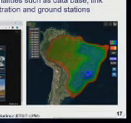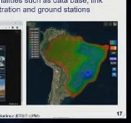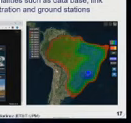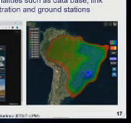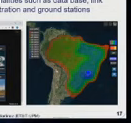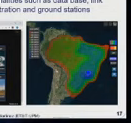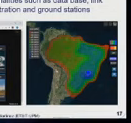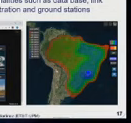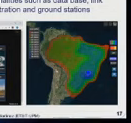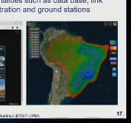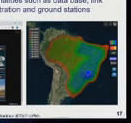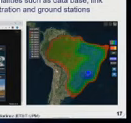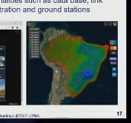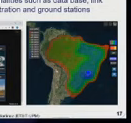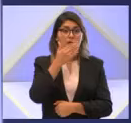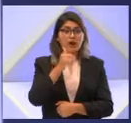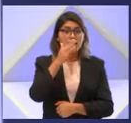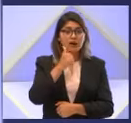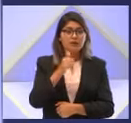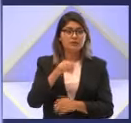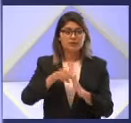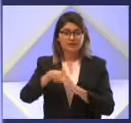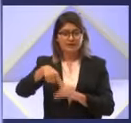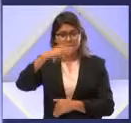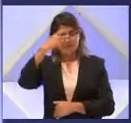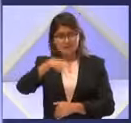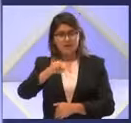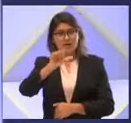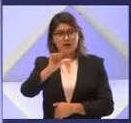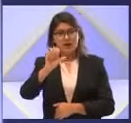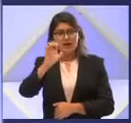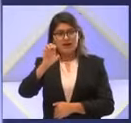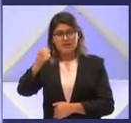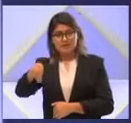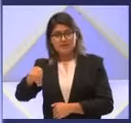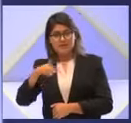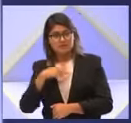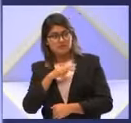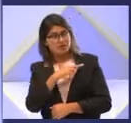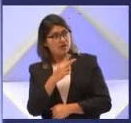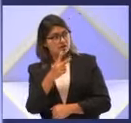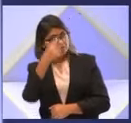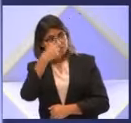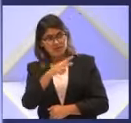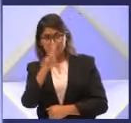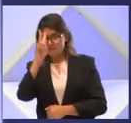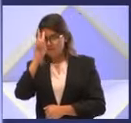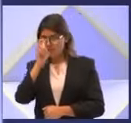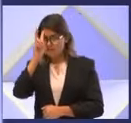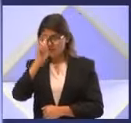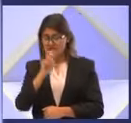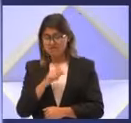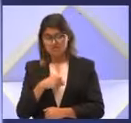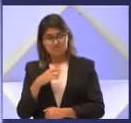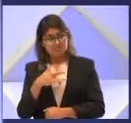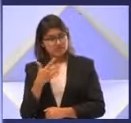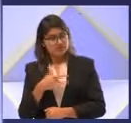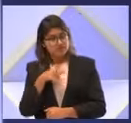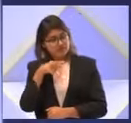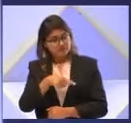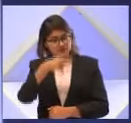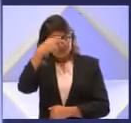el que no tenemos la agencia espacial y miro a méxico y lo miro con envidia mi ojo qué suerte